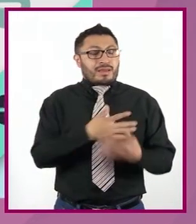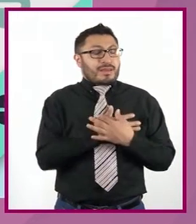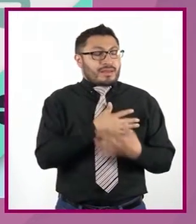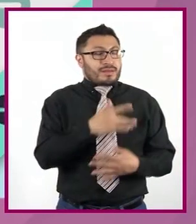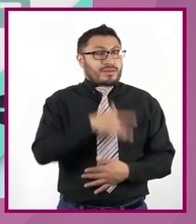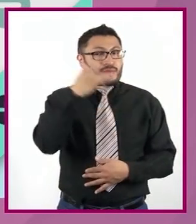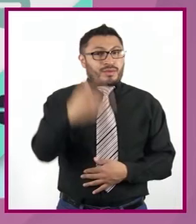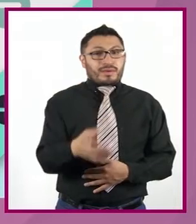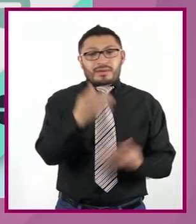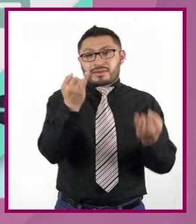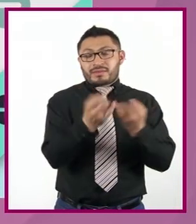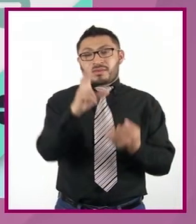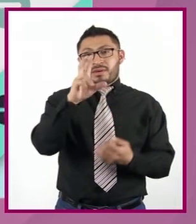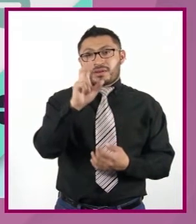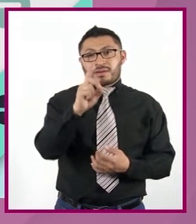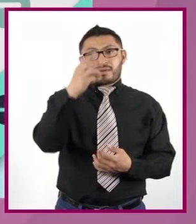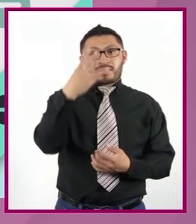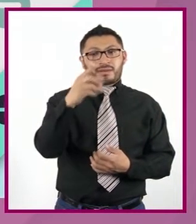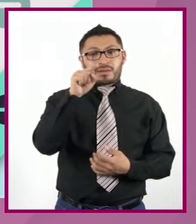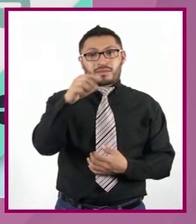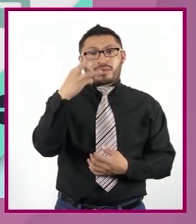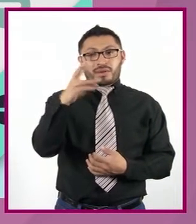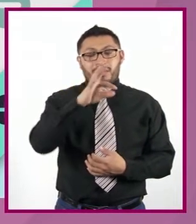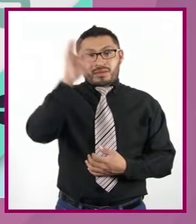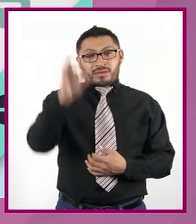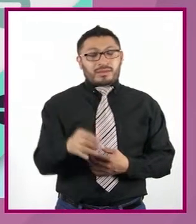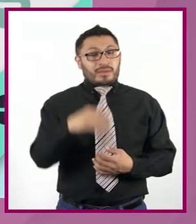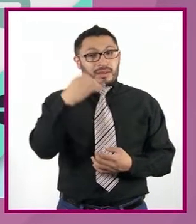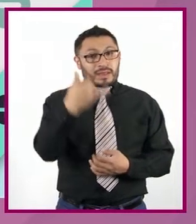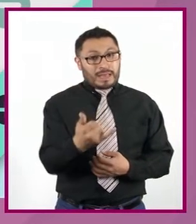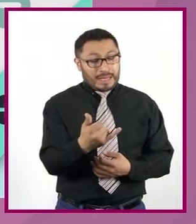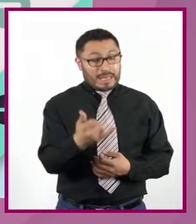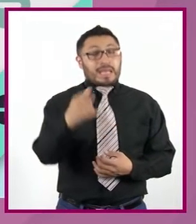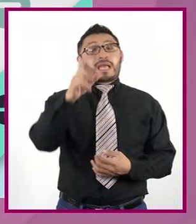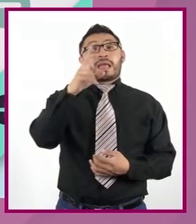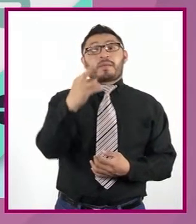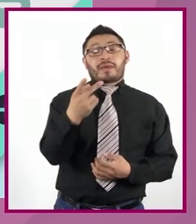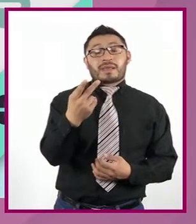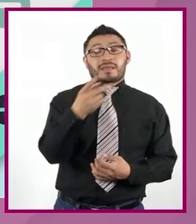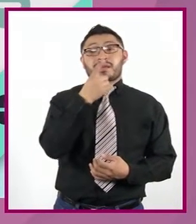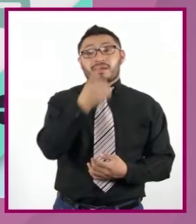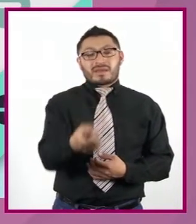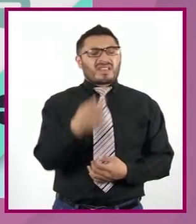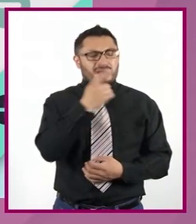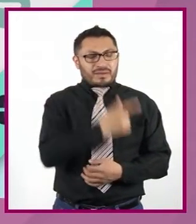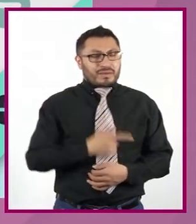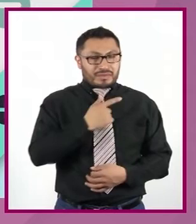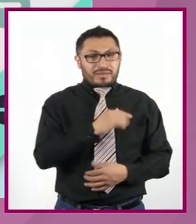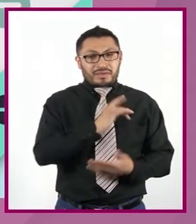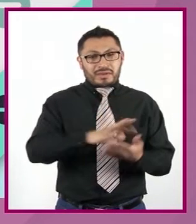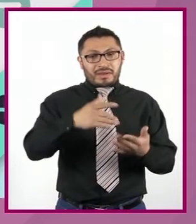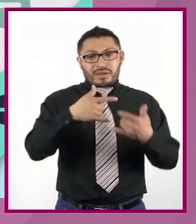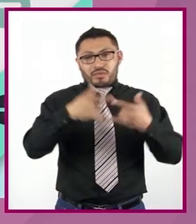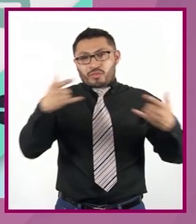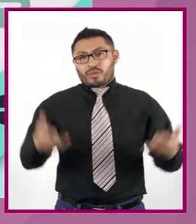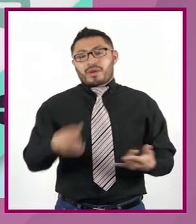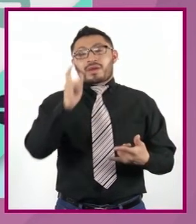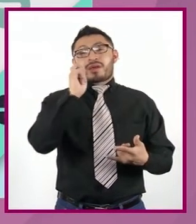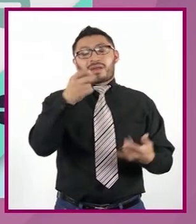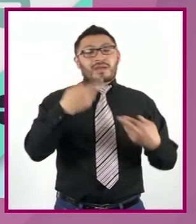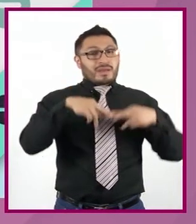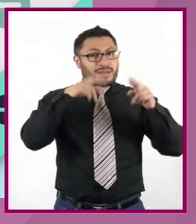igual a 33.3%, y 25 manifestaron que preferían leer cuentos, que corresponde